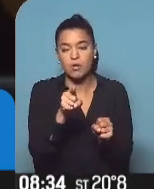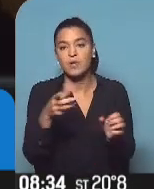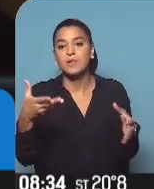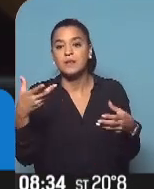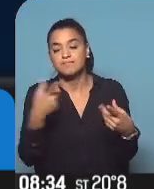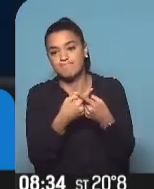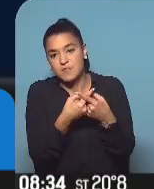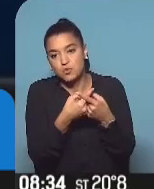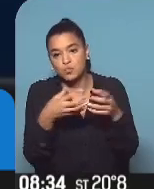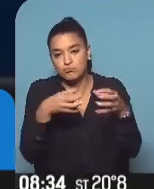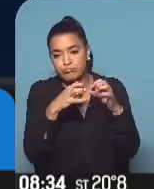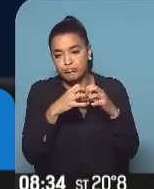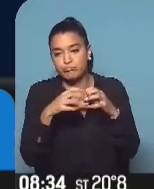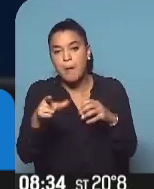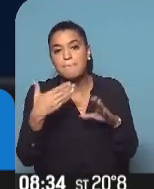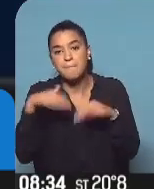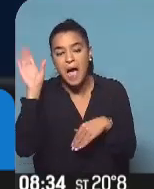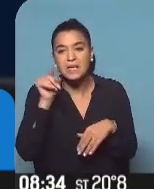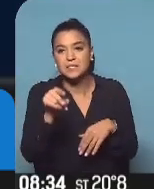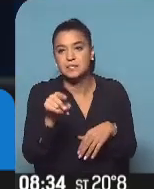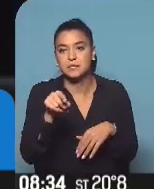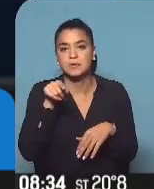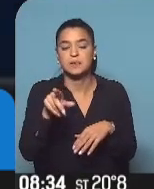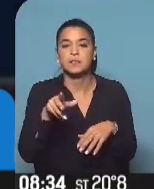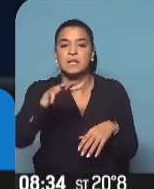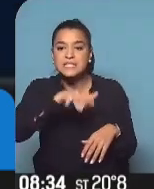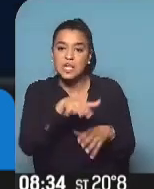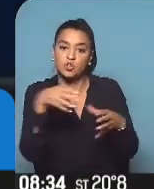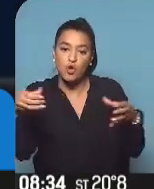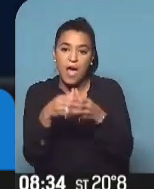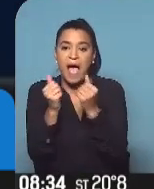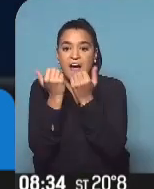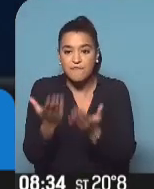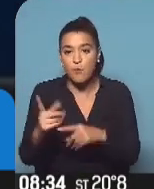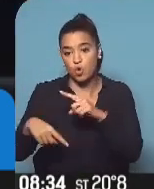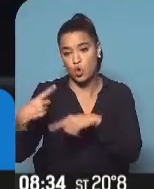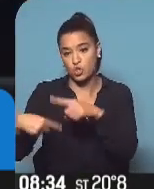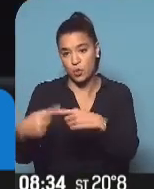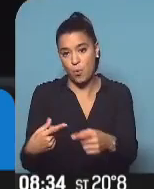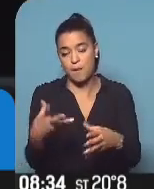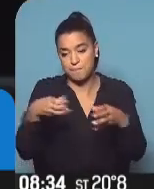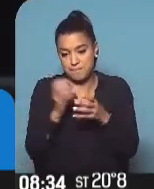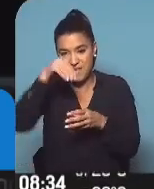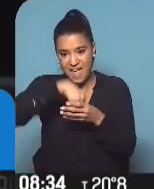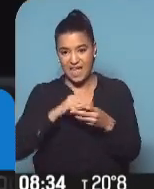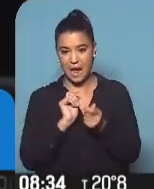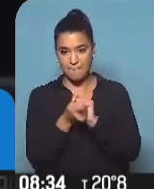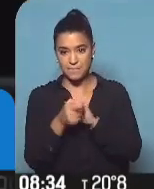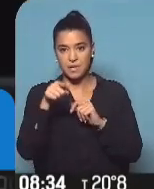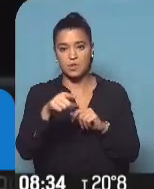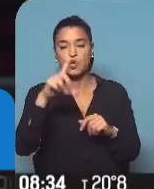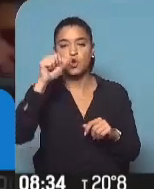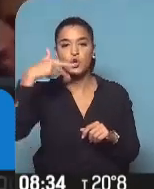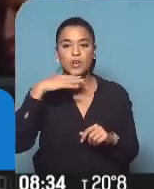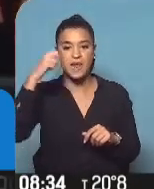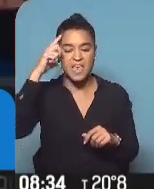una discusión. Se supone que mayoritariamente se va a imponer el sector a favor de continuar dentro de Cambiemos. Allí está